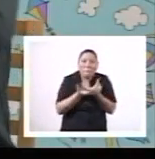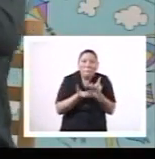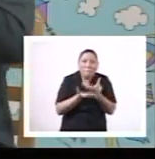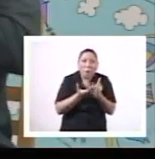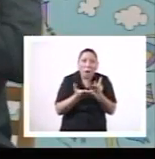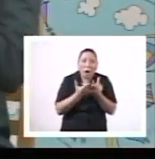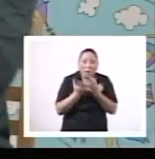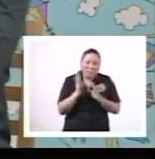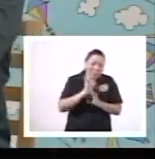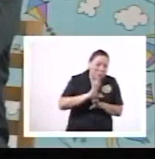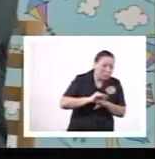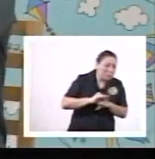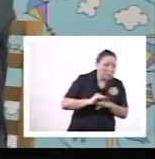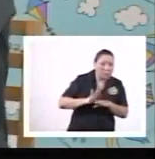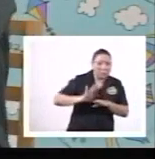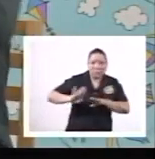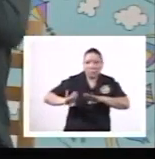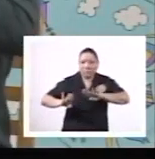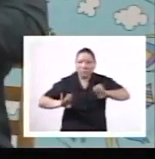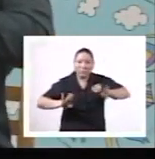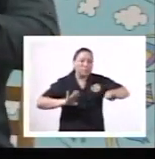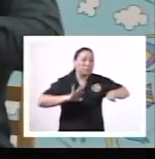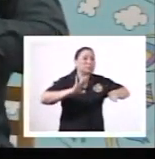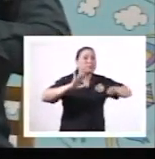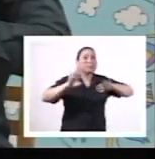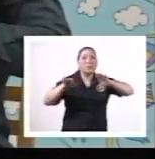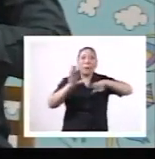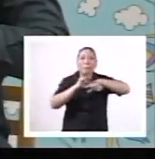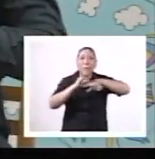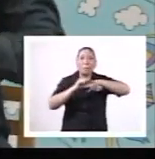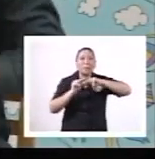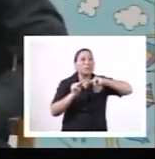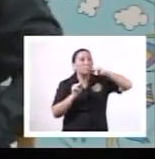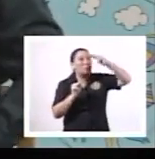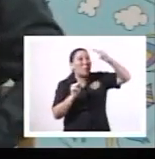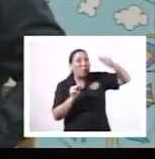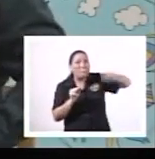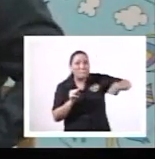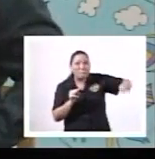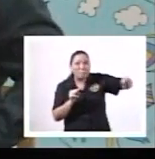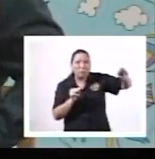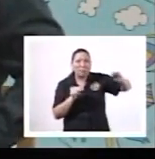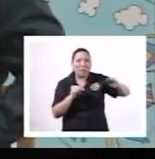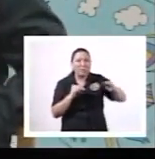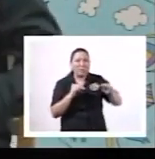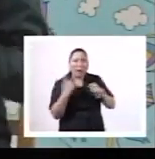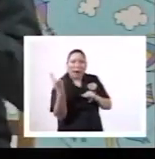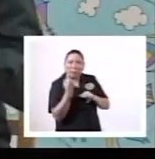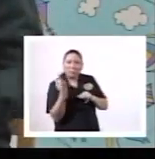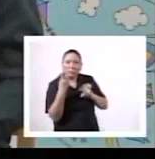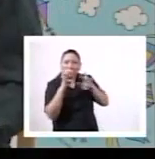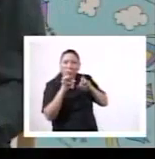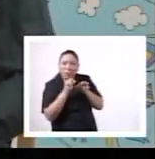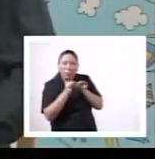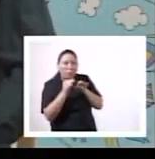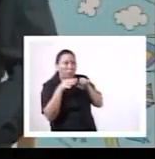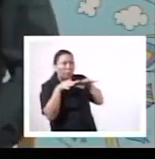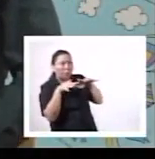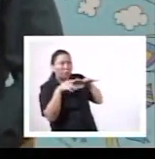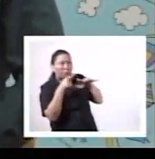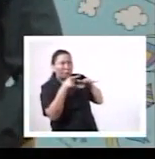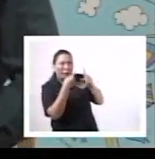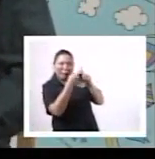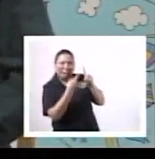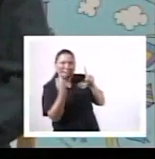espacio dentro de la multitud. Se fue hasta la pequeña loma. Toda la gente se le quedó viendo y algunos hasta se reían. Miren